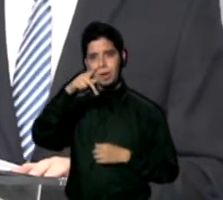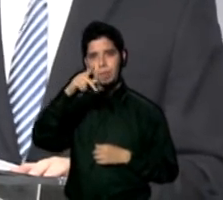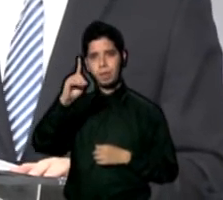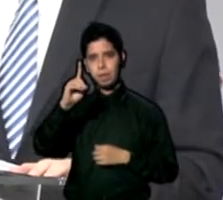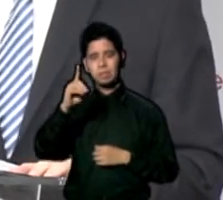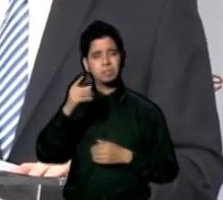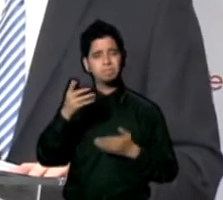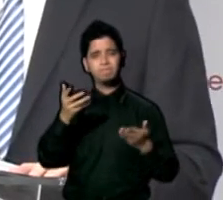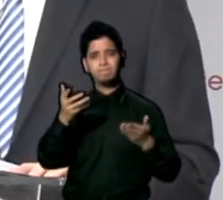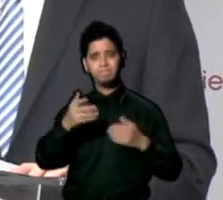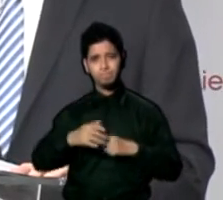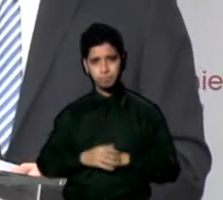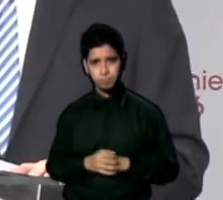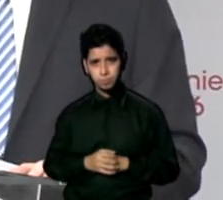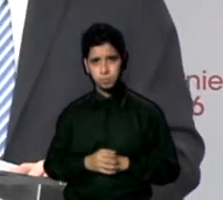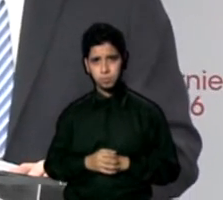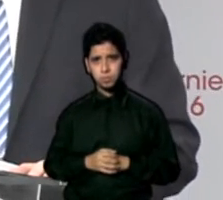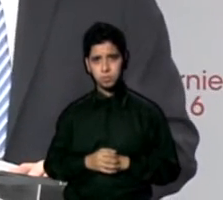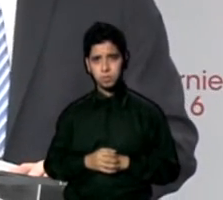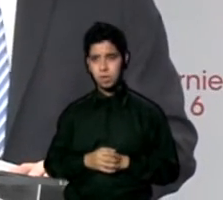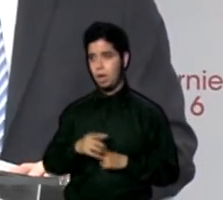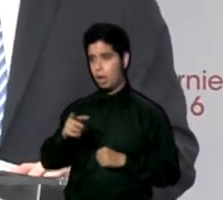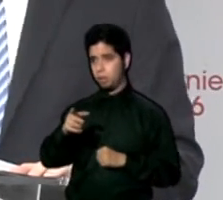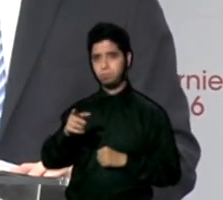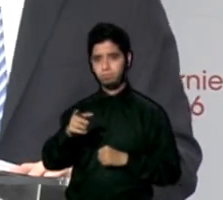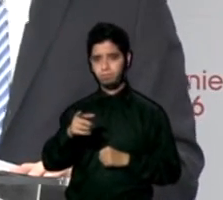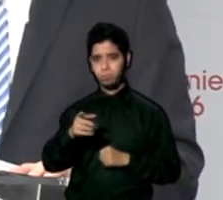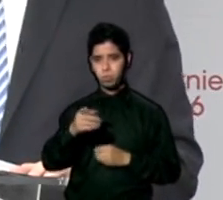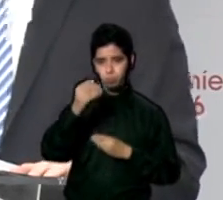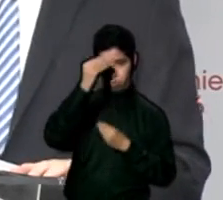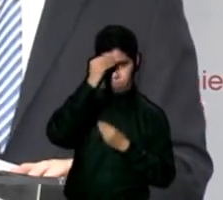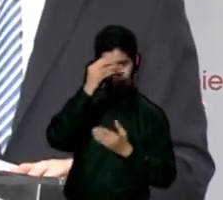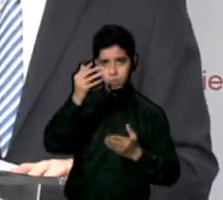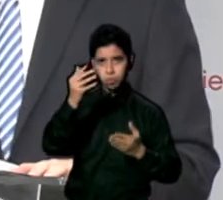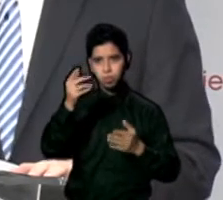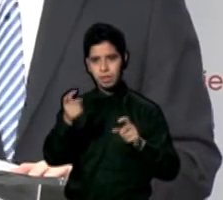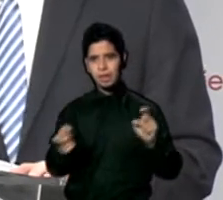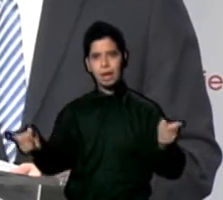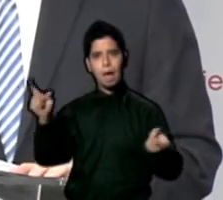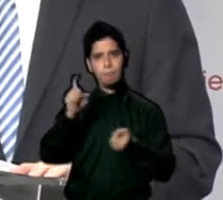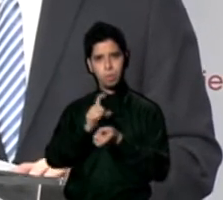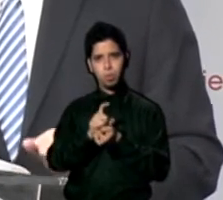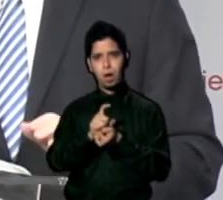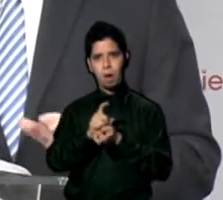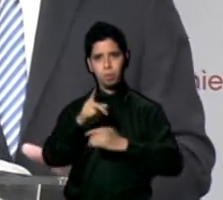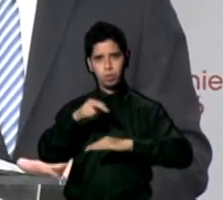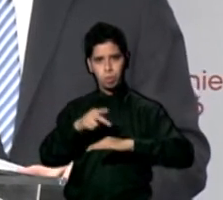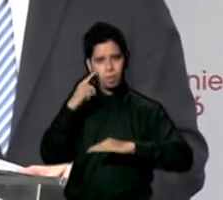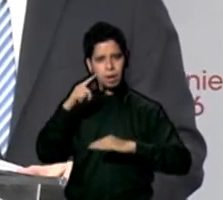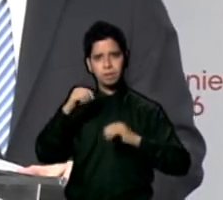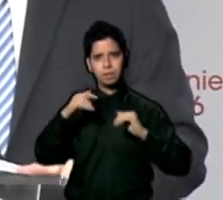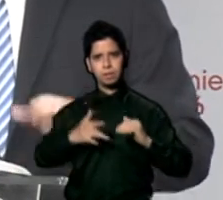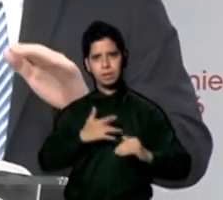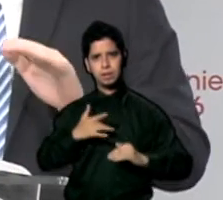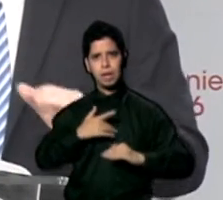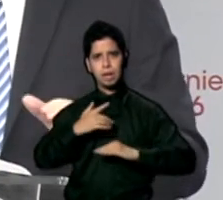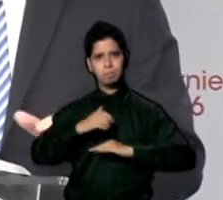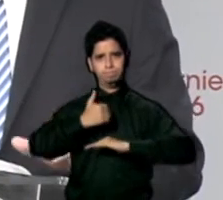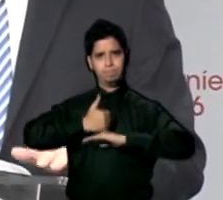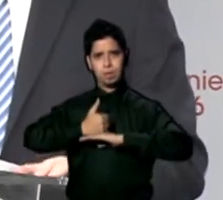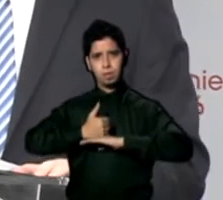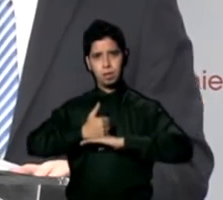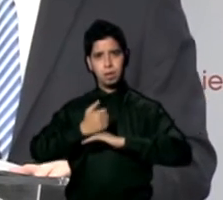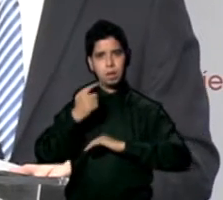país sobre la necesidad de un cambio hacia la estabilidad que el país necesita para permitirle su